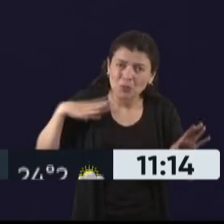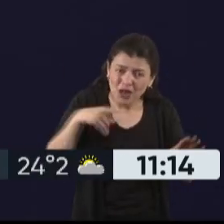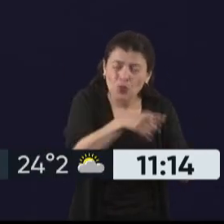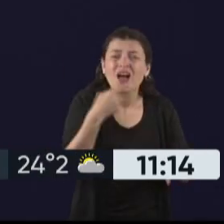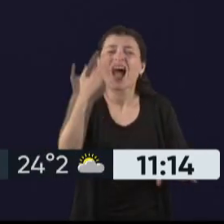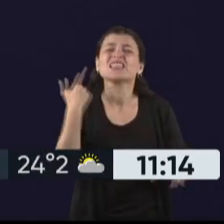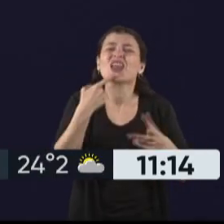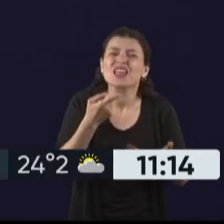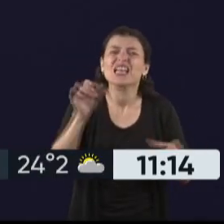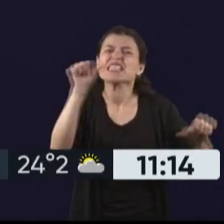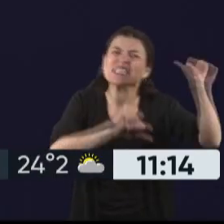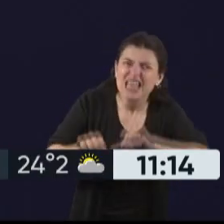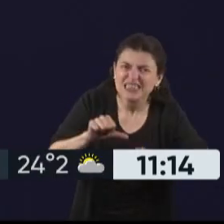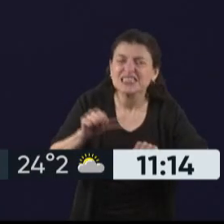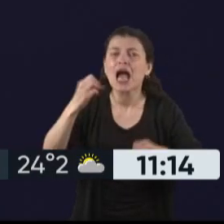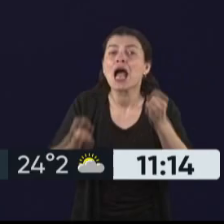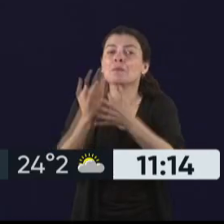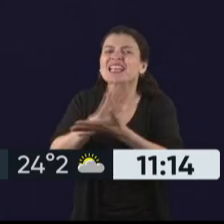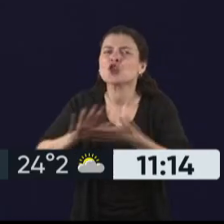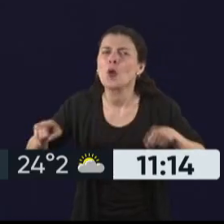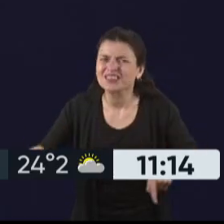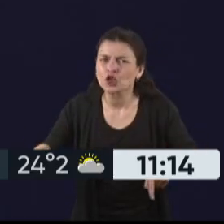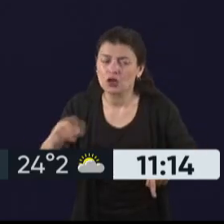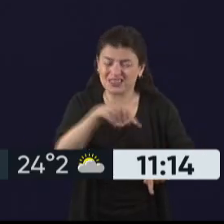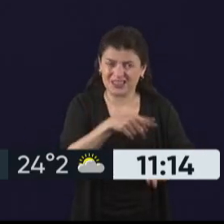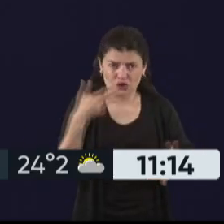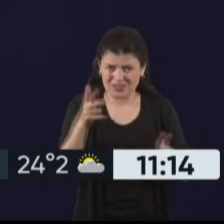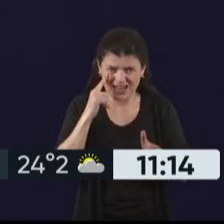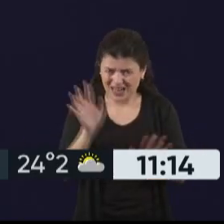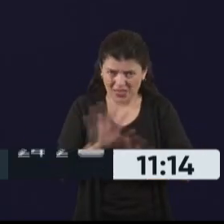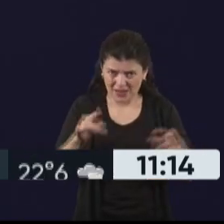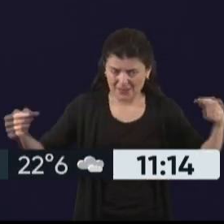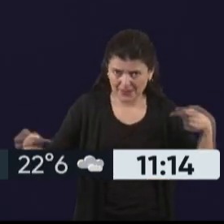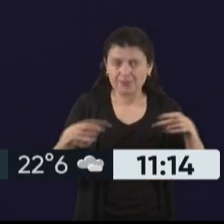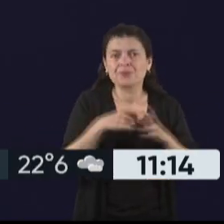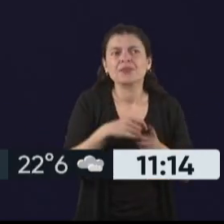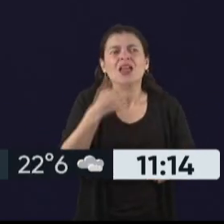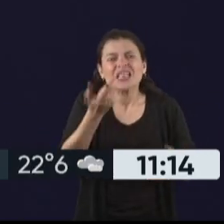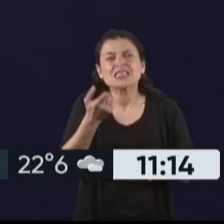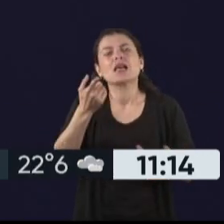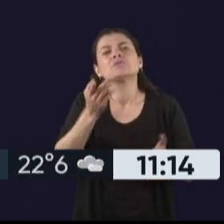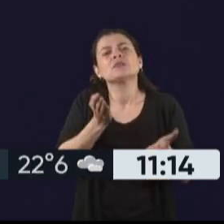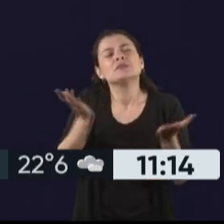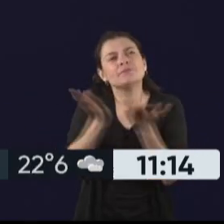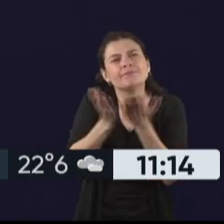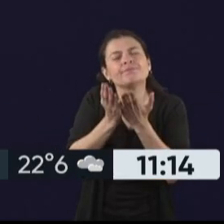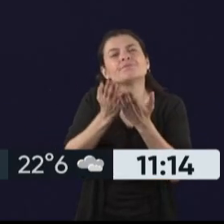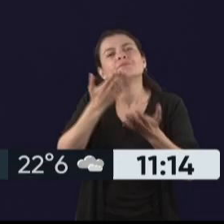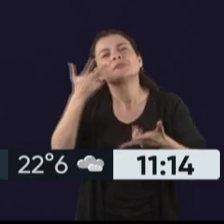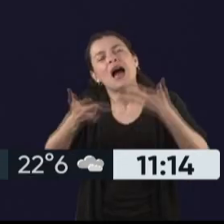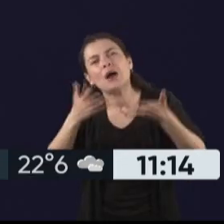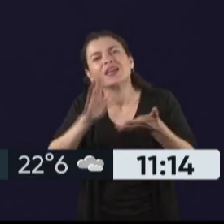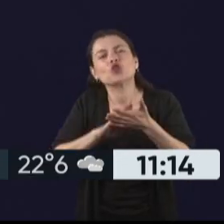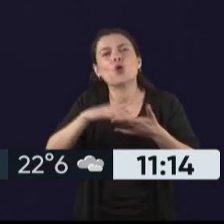innovación. Tenía otros proyectos como modalidades posthumanas de la subjetividad y